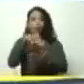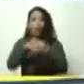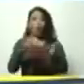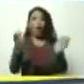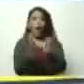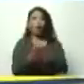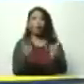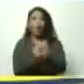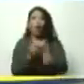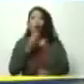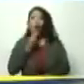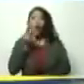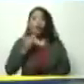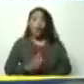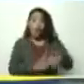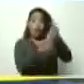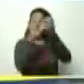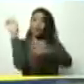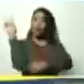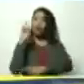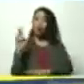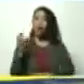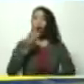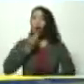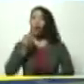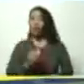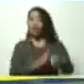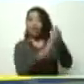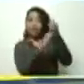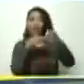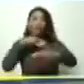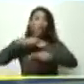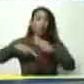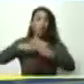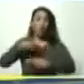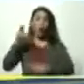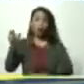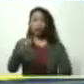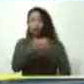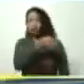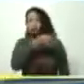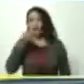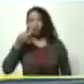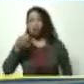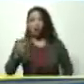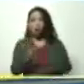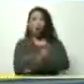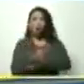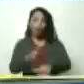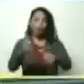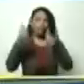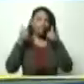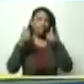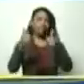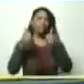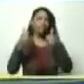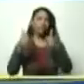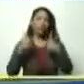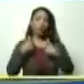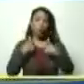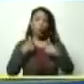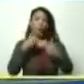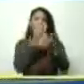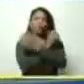joven líder venezolano joven líder revolucionario extraordinario gobernador tengo que